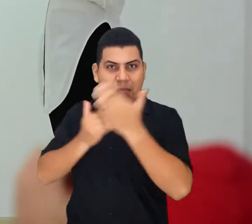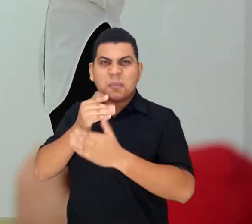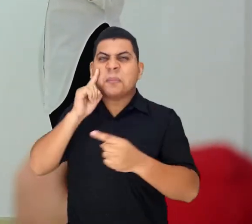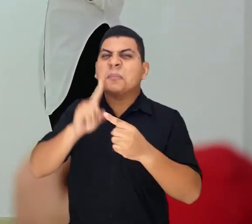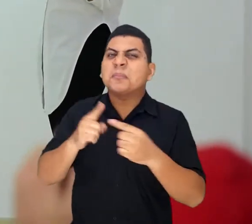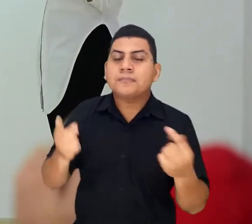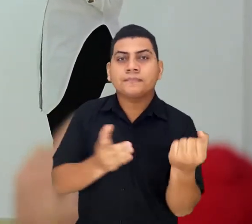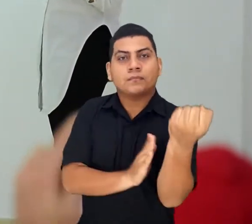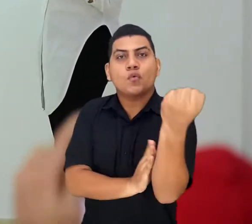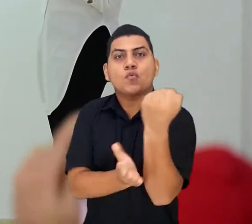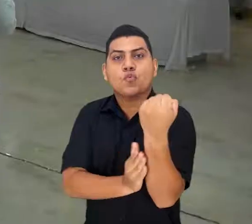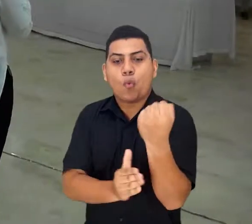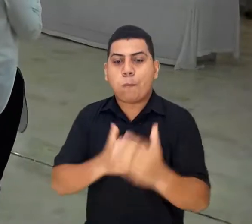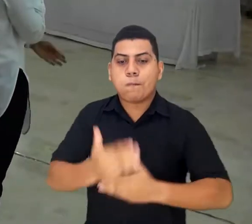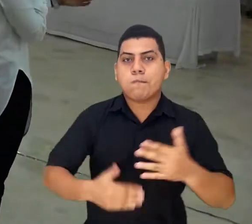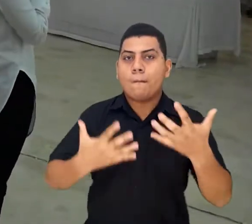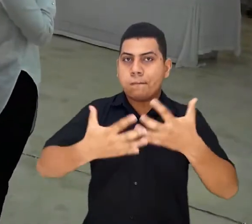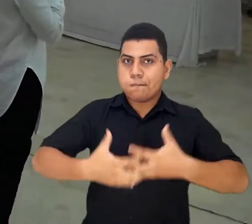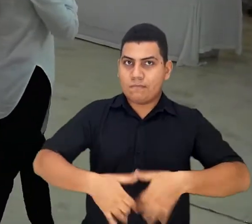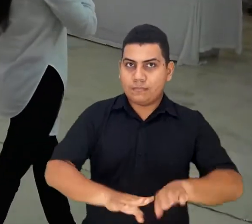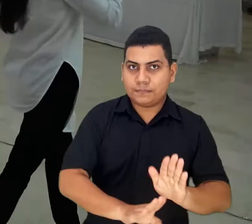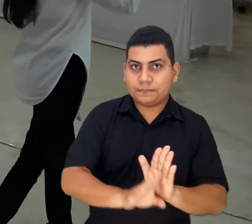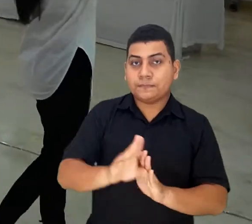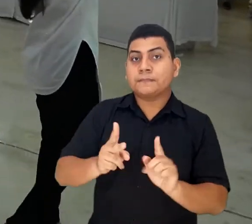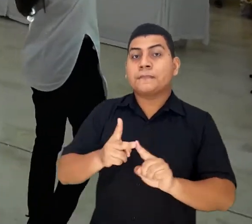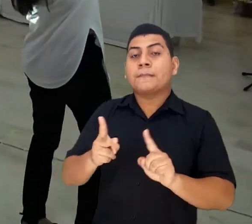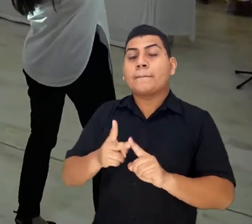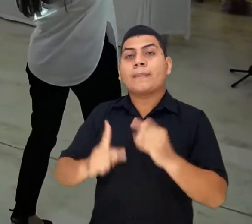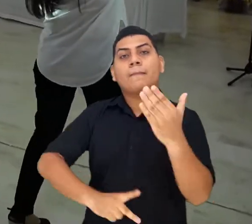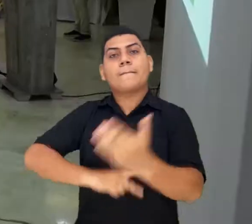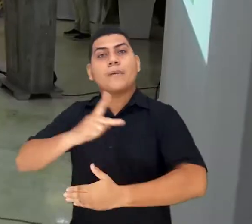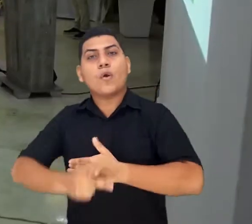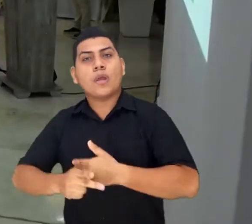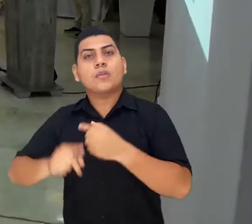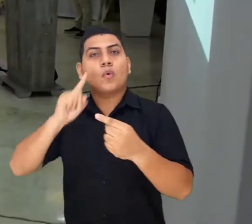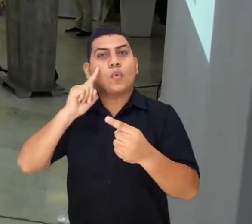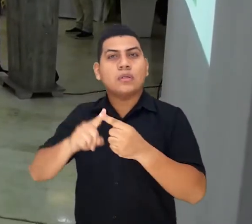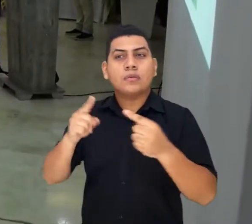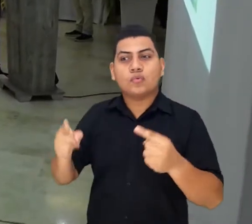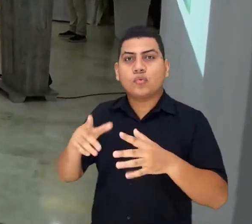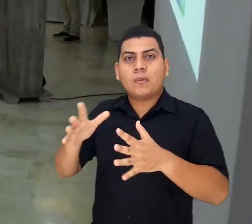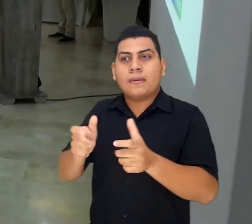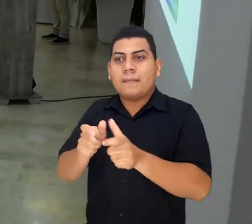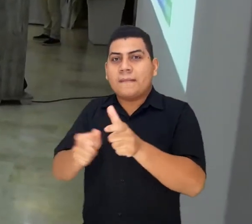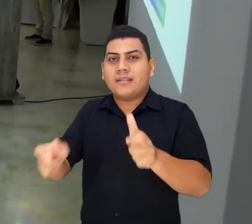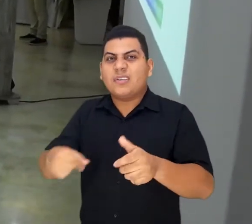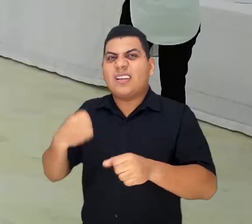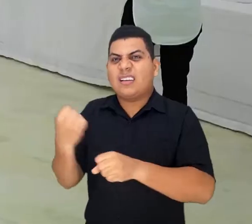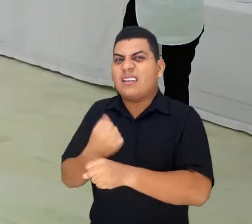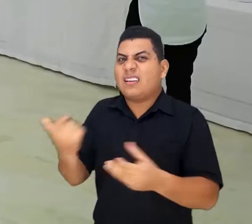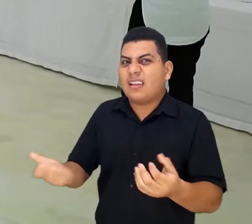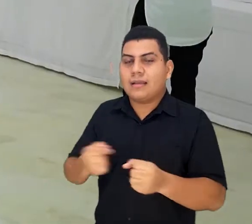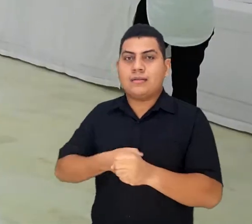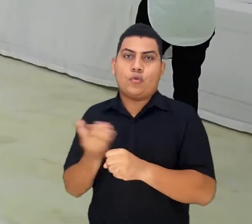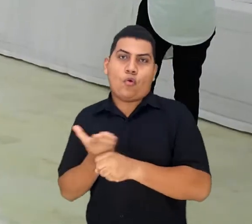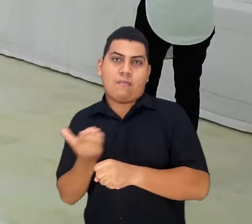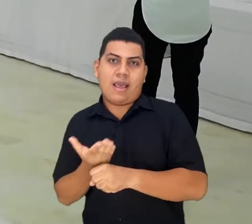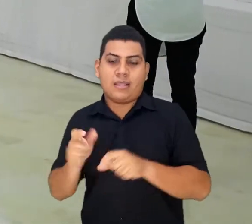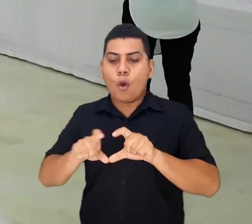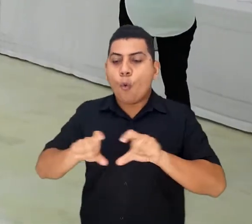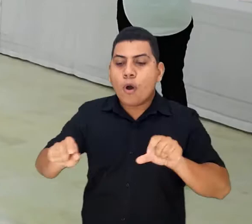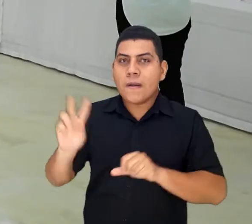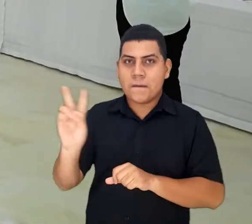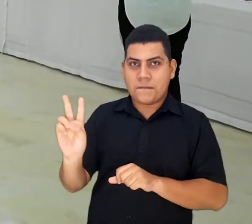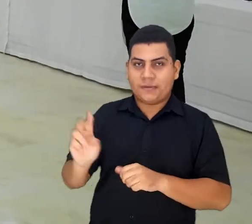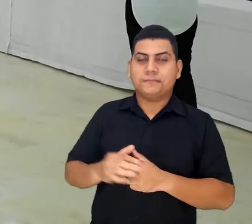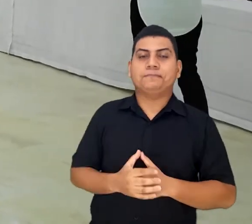para agroindustrialización de la yuca para los Montes de María y el proyecto de agricultura por contrato y de precisión para los cultivos de